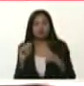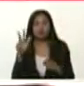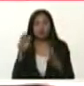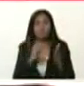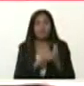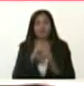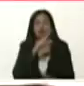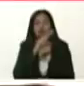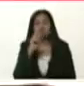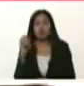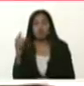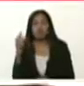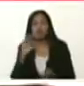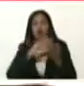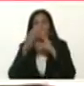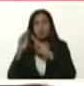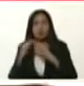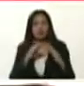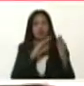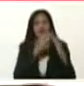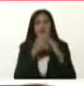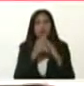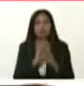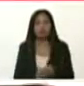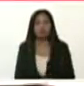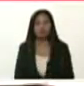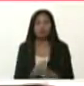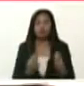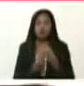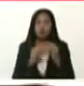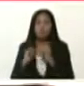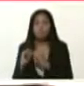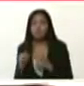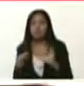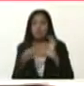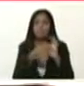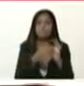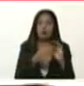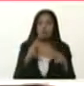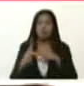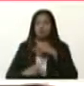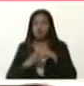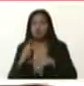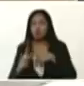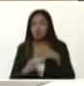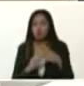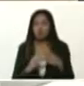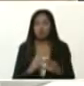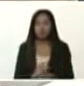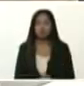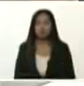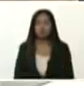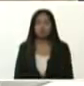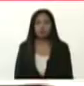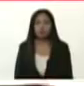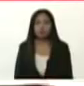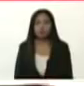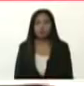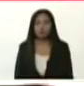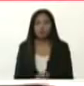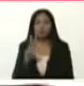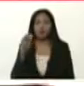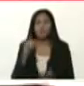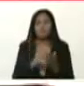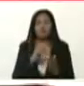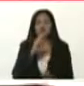3.200 comunas, Aristóbulo, junto a sus tejidos productivos, En estas 3.200